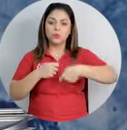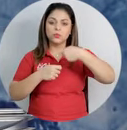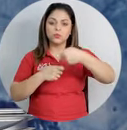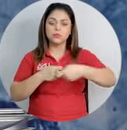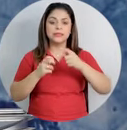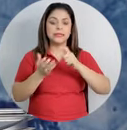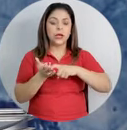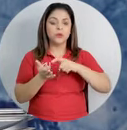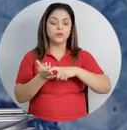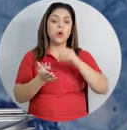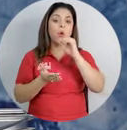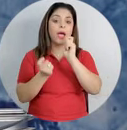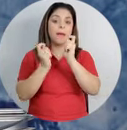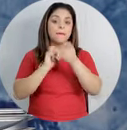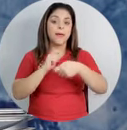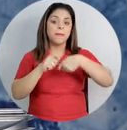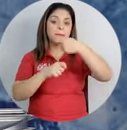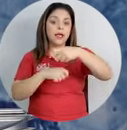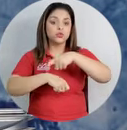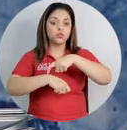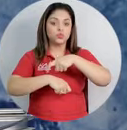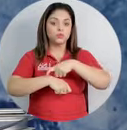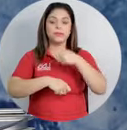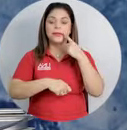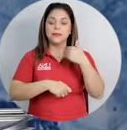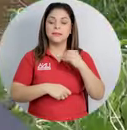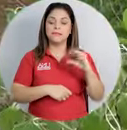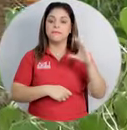pago para contar con mayor liquidez mensualmente.